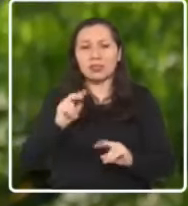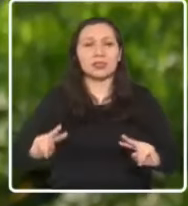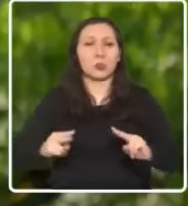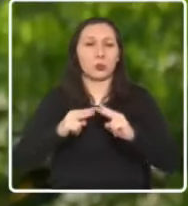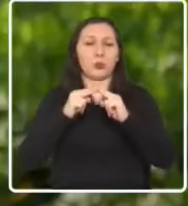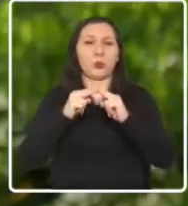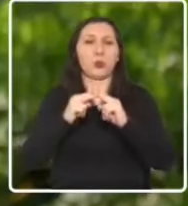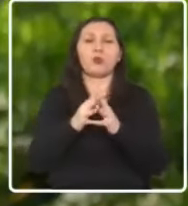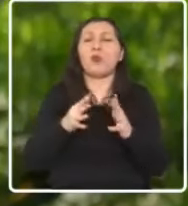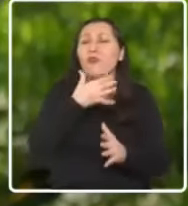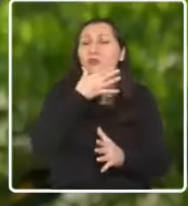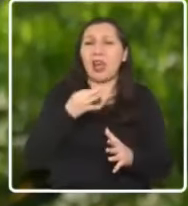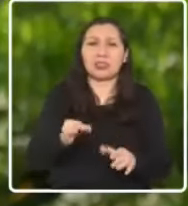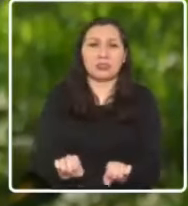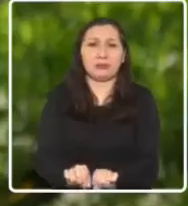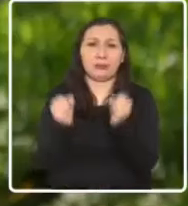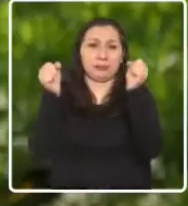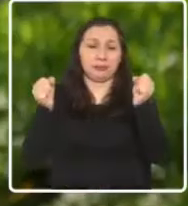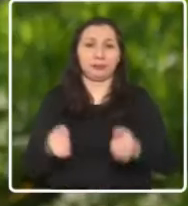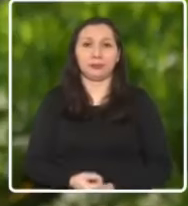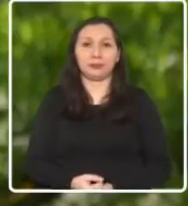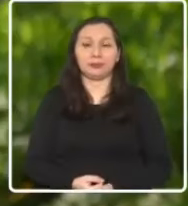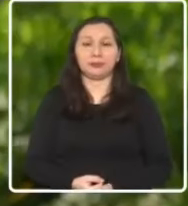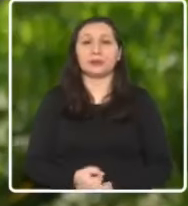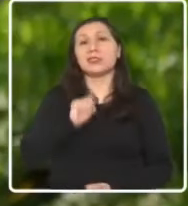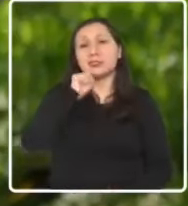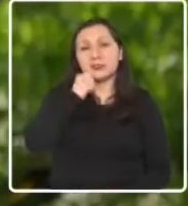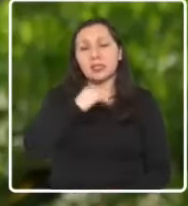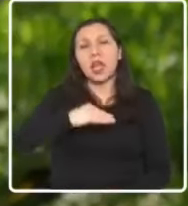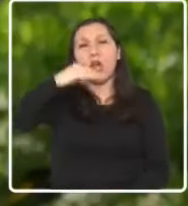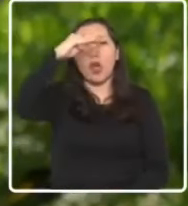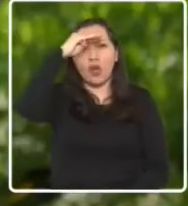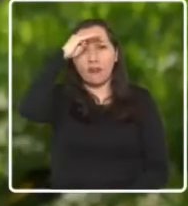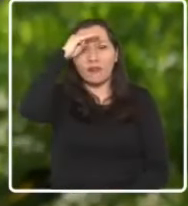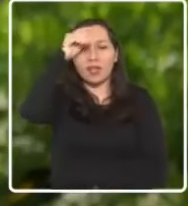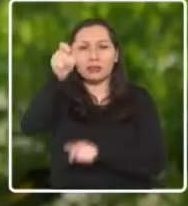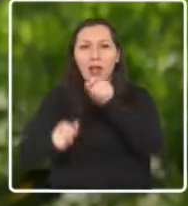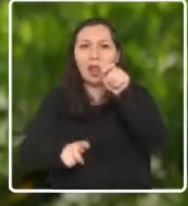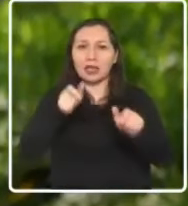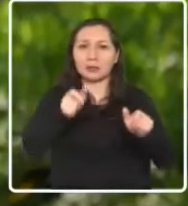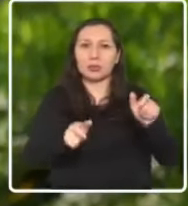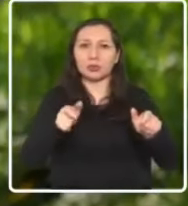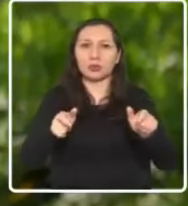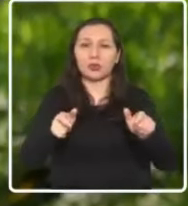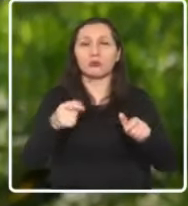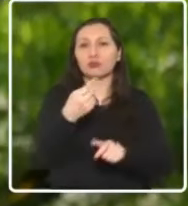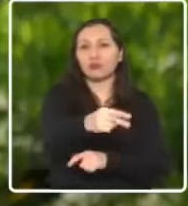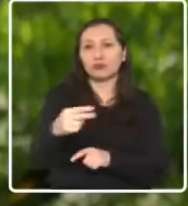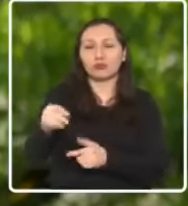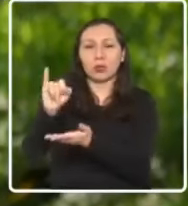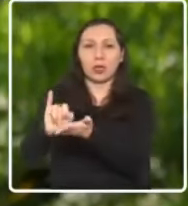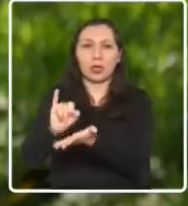construir y muy fácil de destruir, que es la confianza de las personas en sus